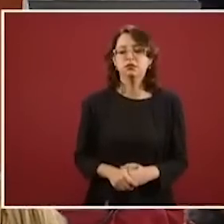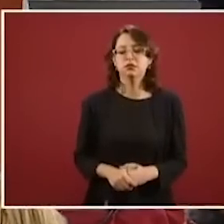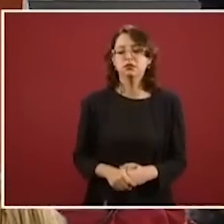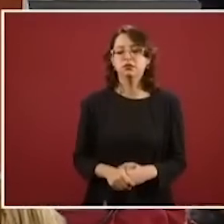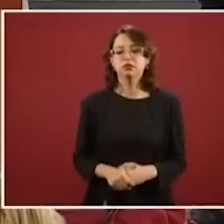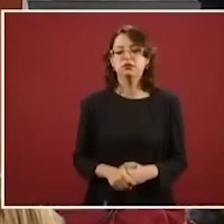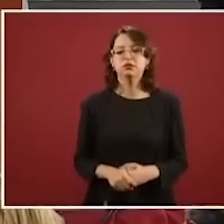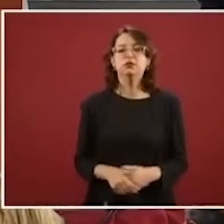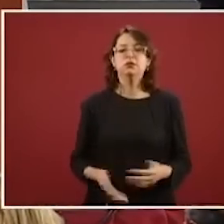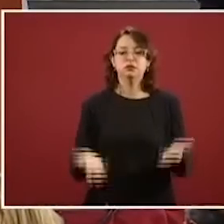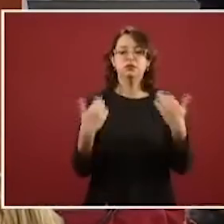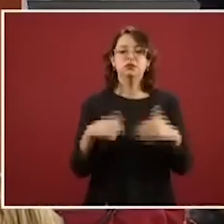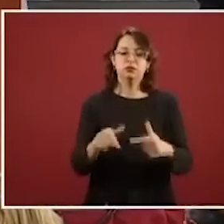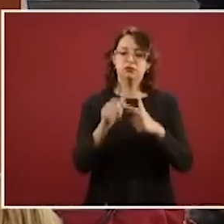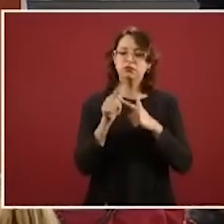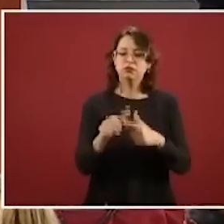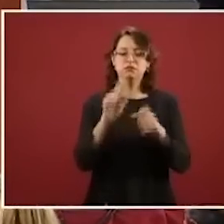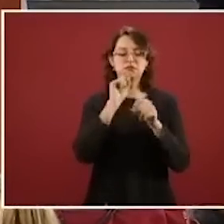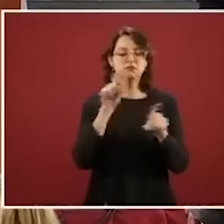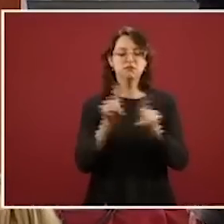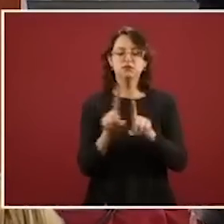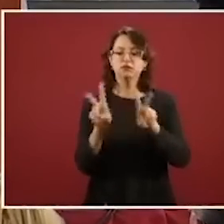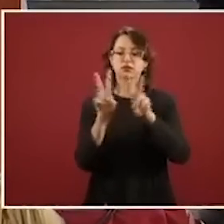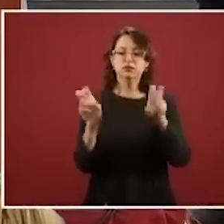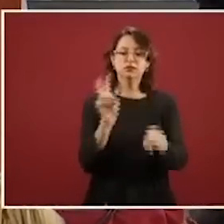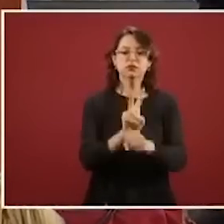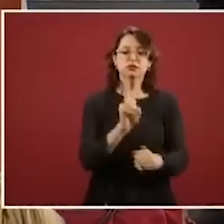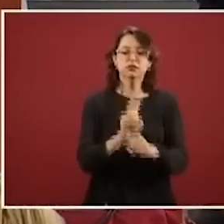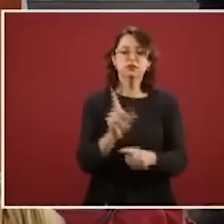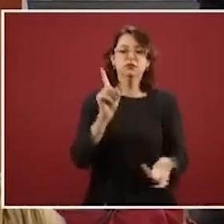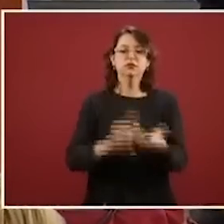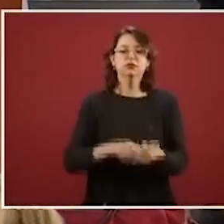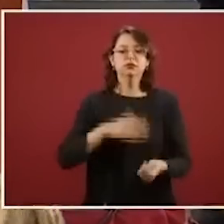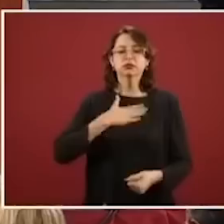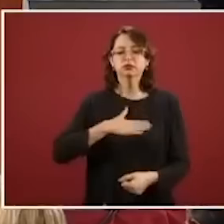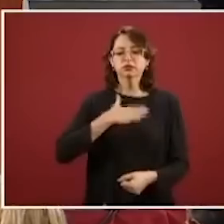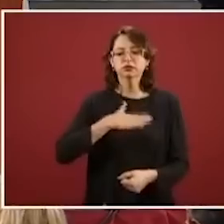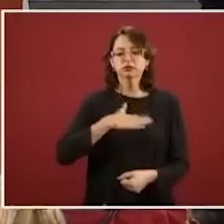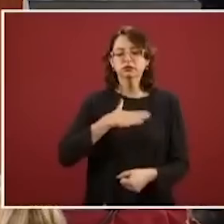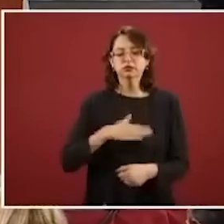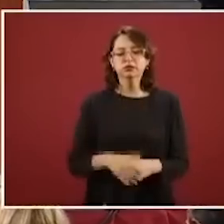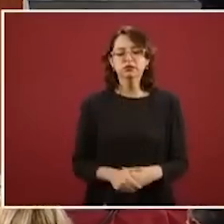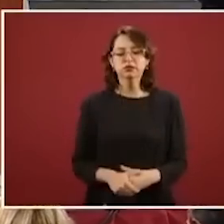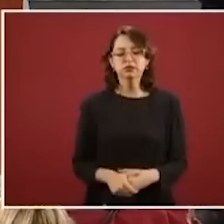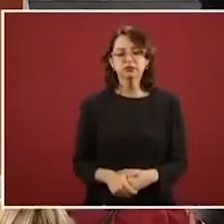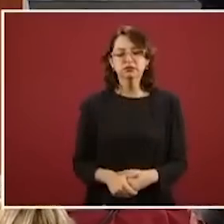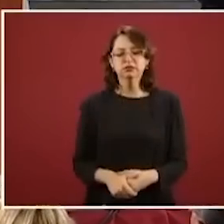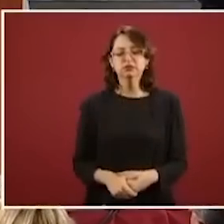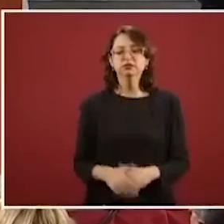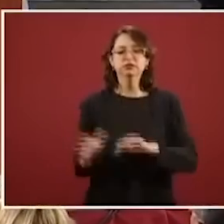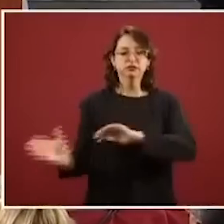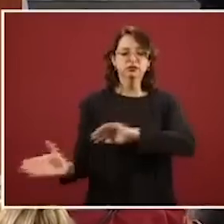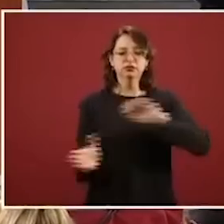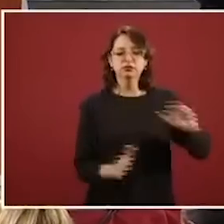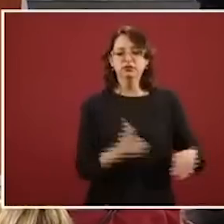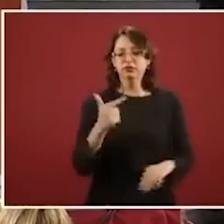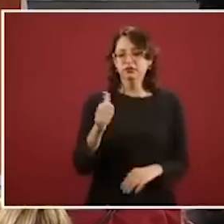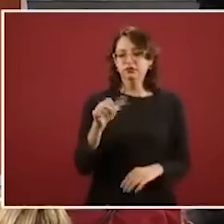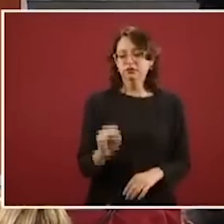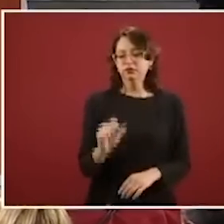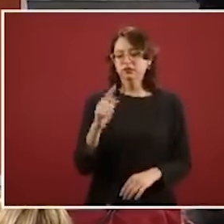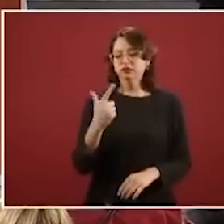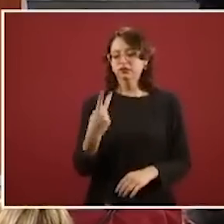centavos, y continuamos monitoreando los servicios sanitarios. En el caso del gas LP para